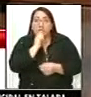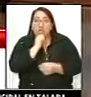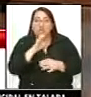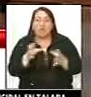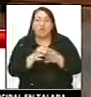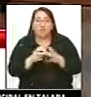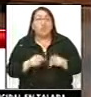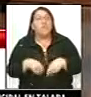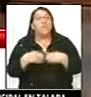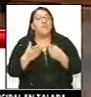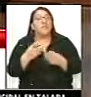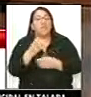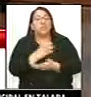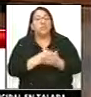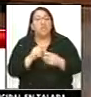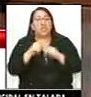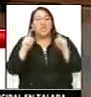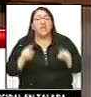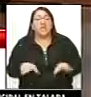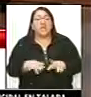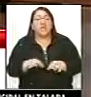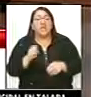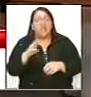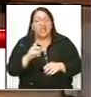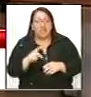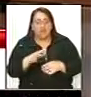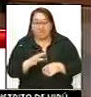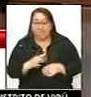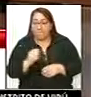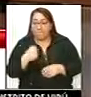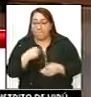financiera o educación ciudadanía digital no existen.